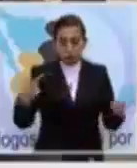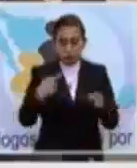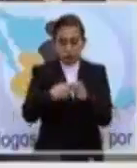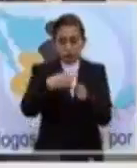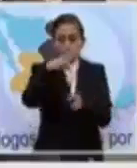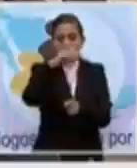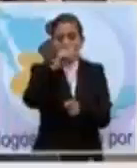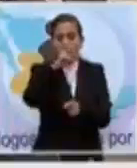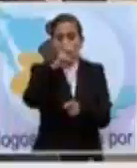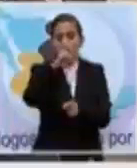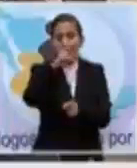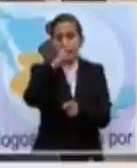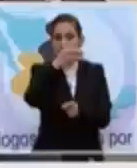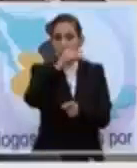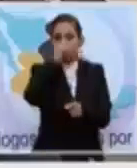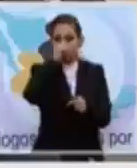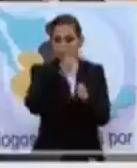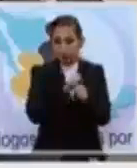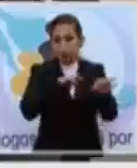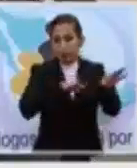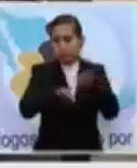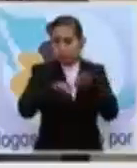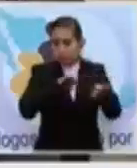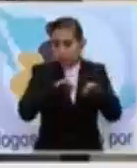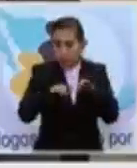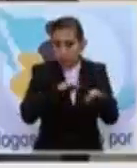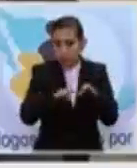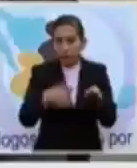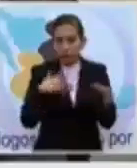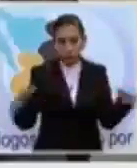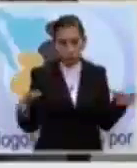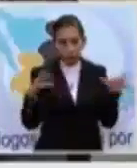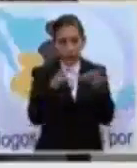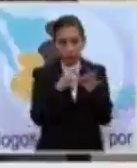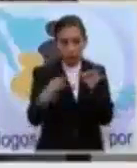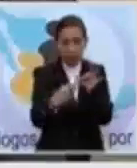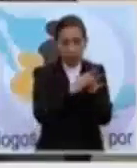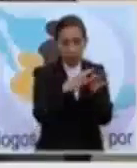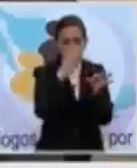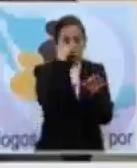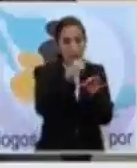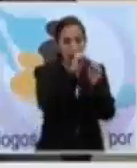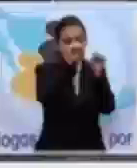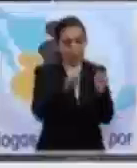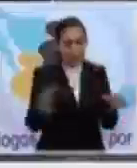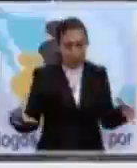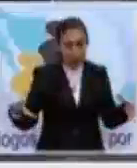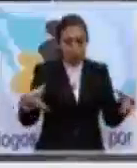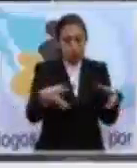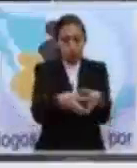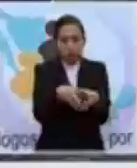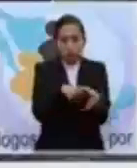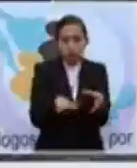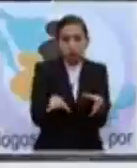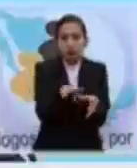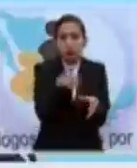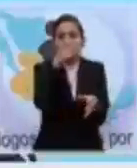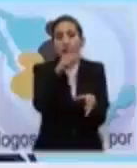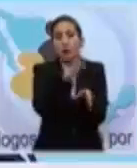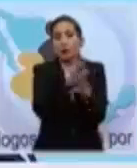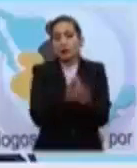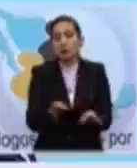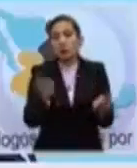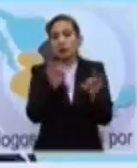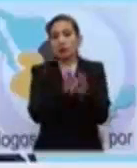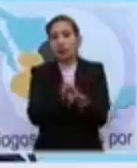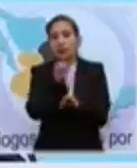convergencia, la Secretaría ha trabajado principalmente en unificar para poder hacer este sistema universal de salud, y una de las